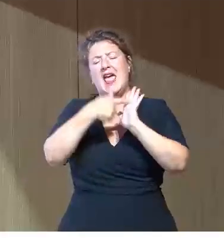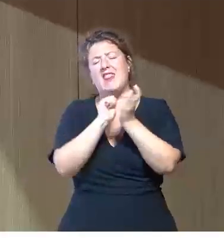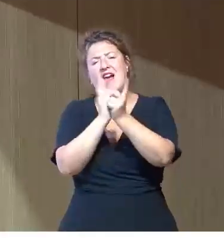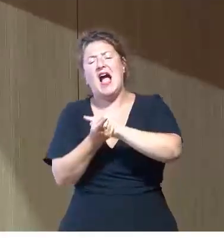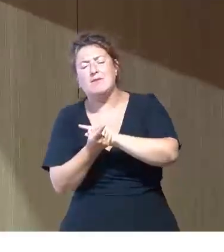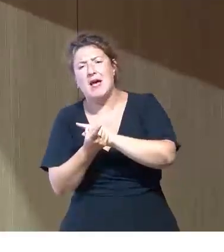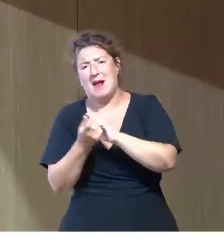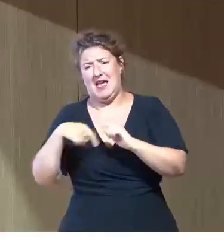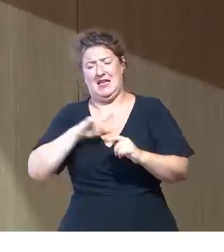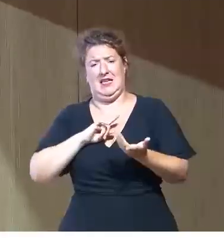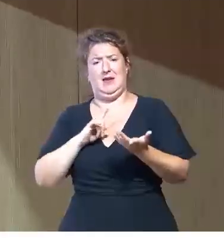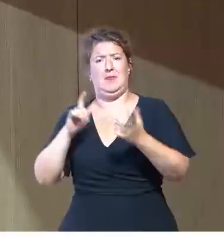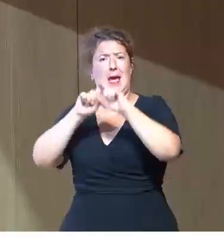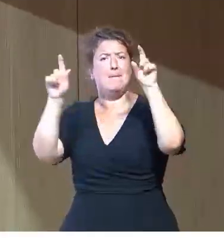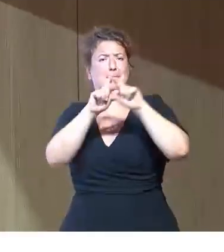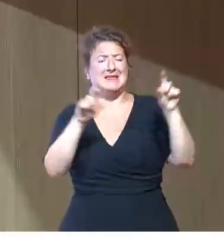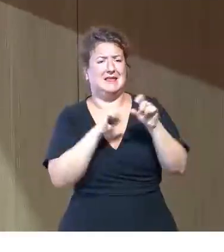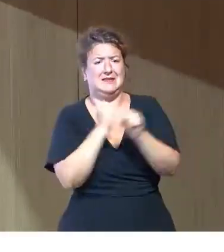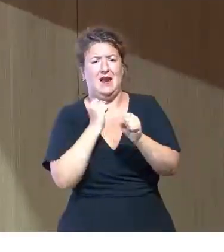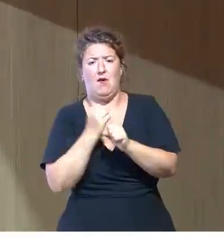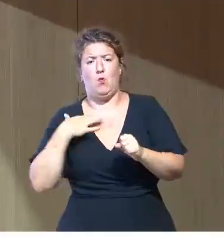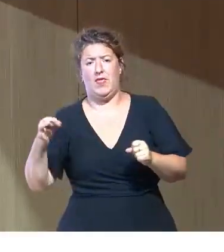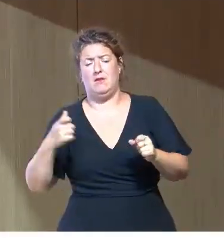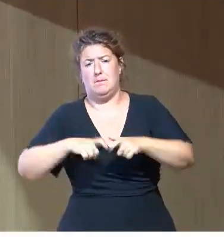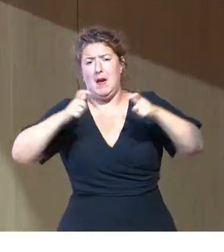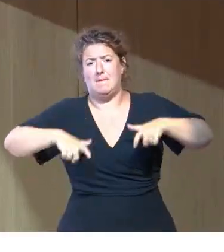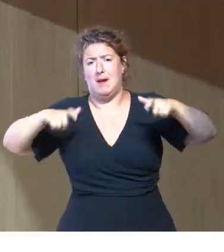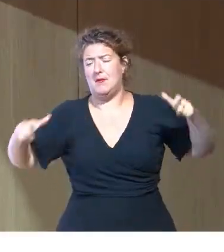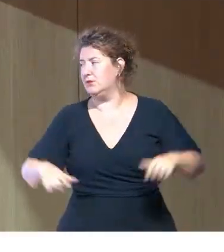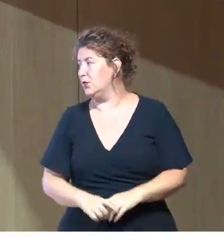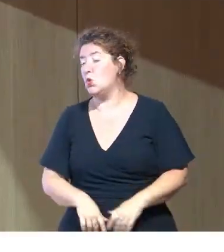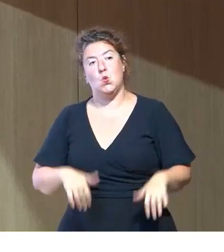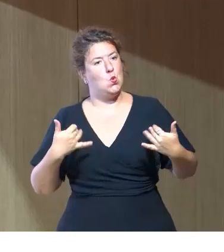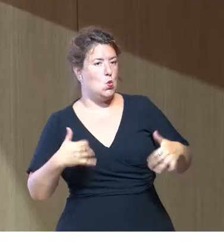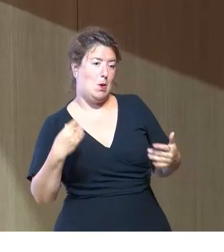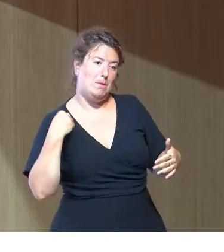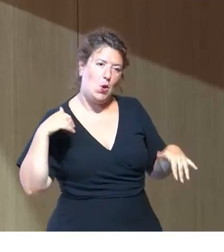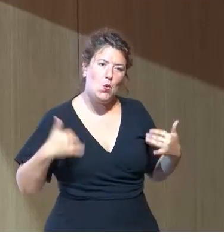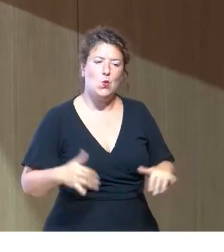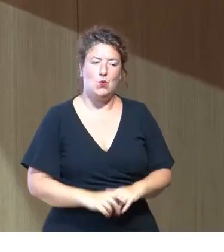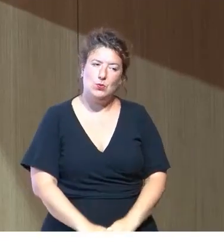un aumento en el sistema productivo de personas con discapacidad ahí es nada